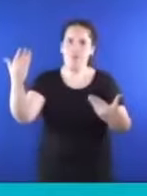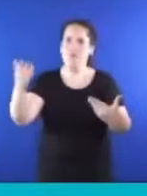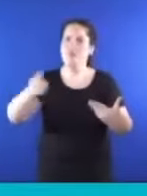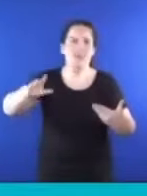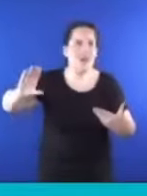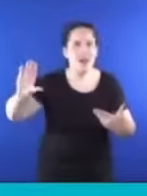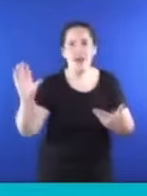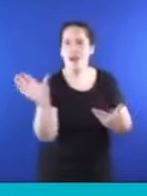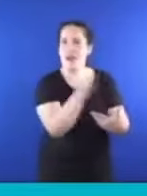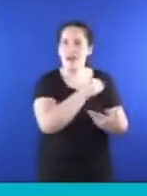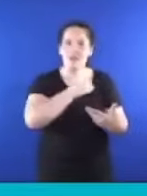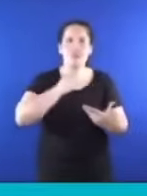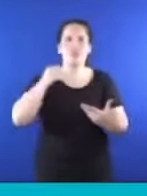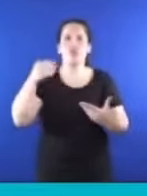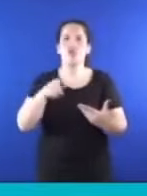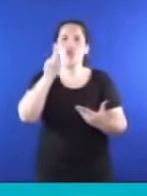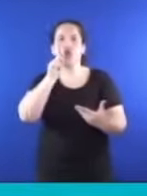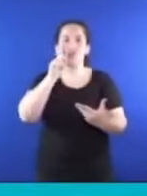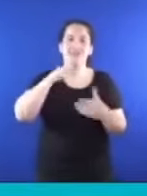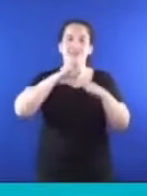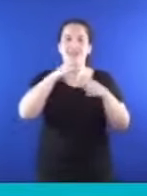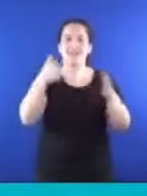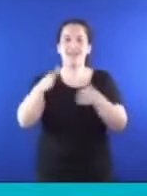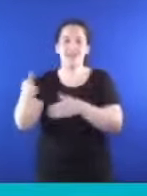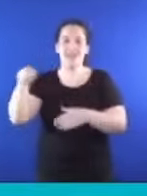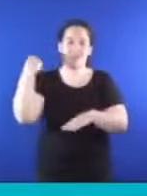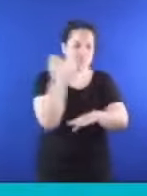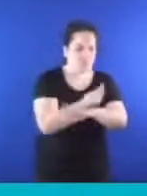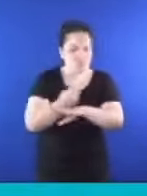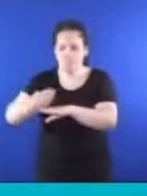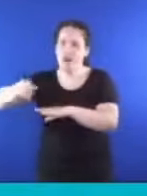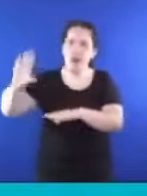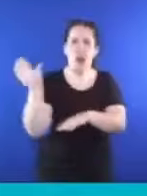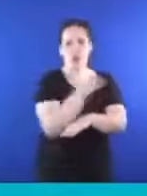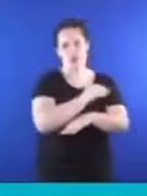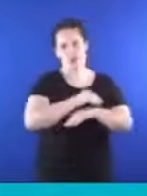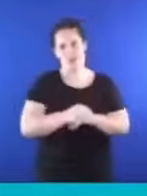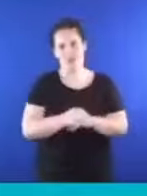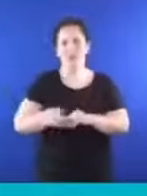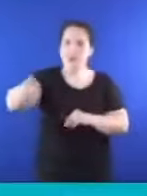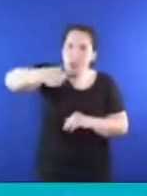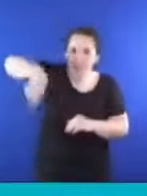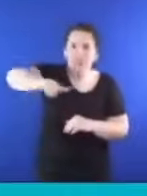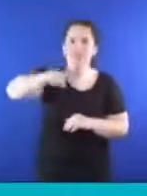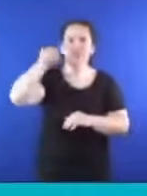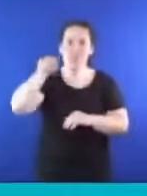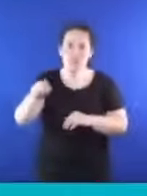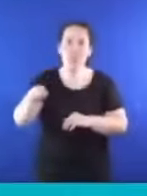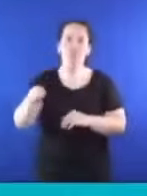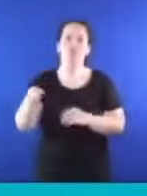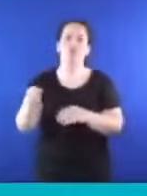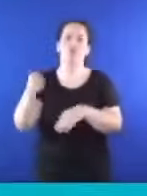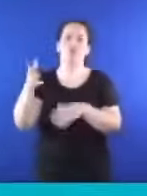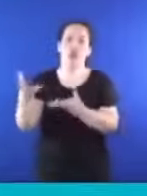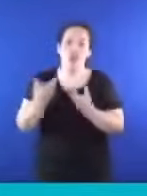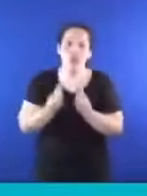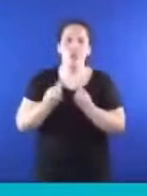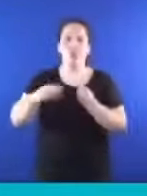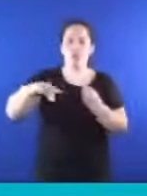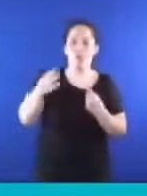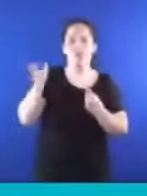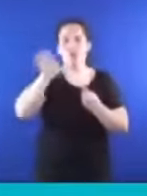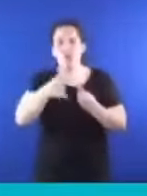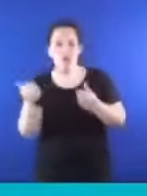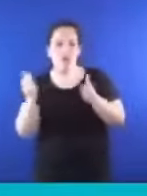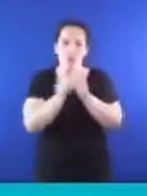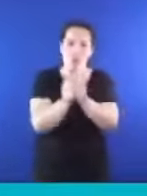A todos los intendentes e intendentas presentes, que son los que hacen la vida cotidiana y están al lado de